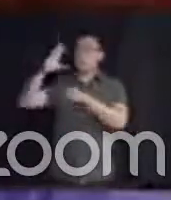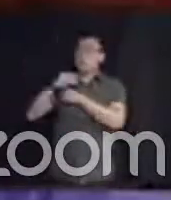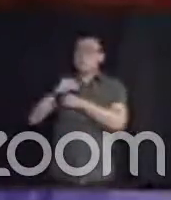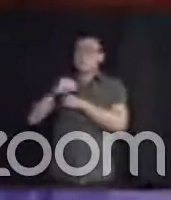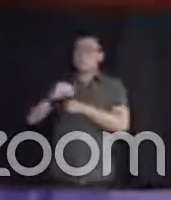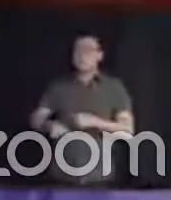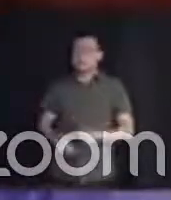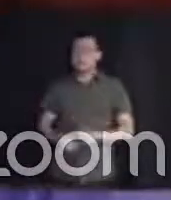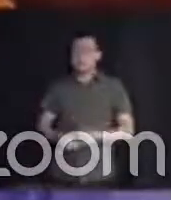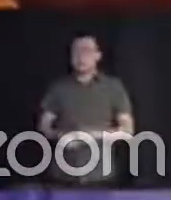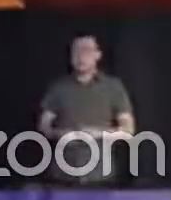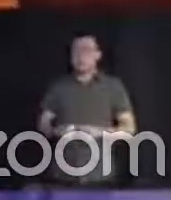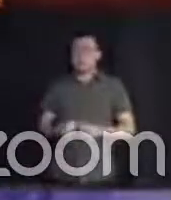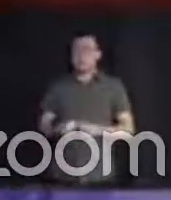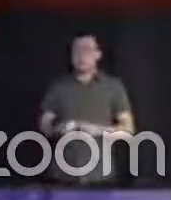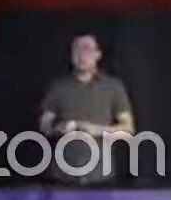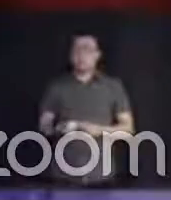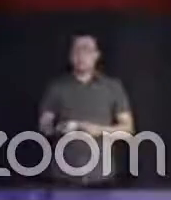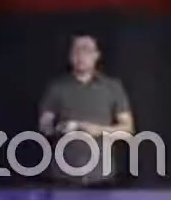dé de vida.